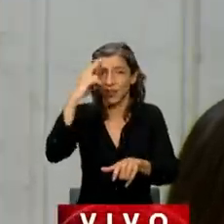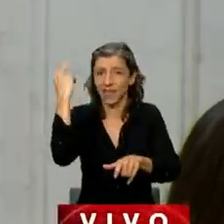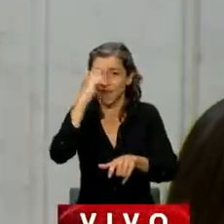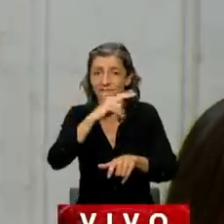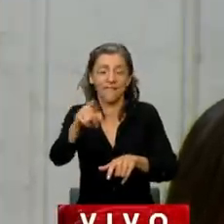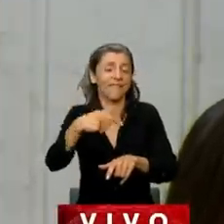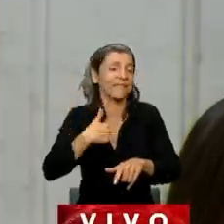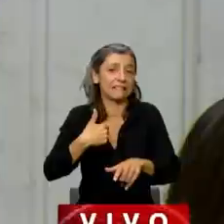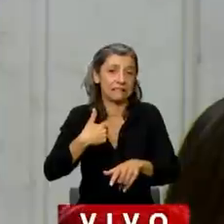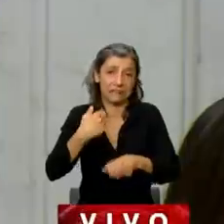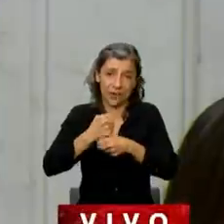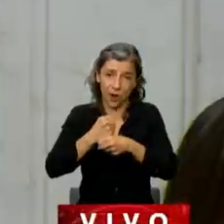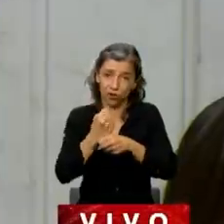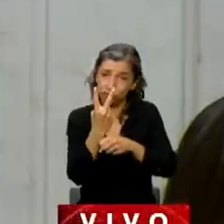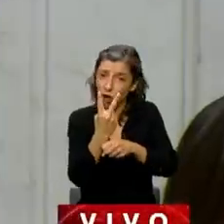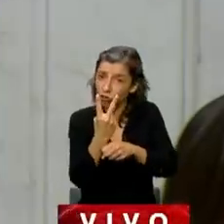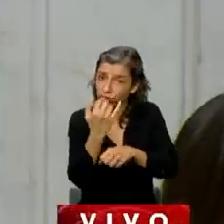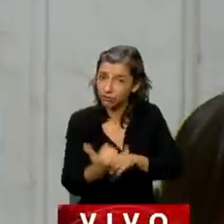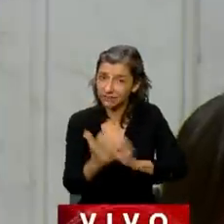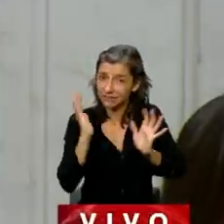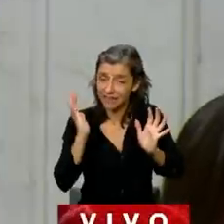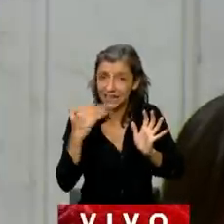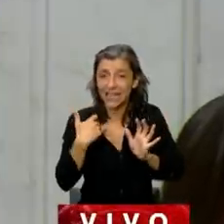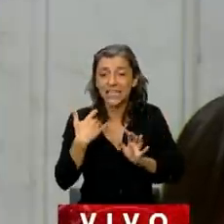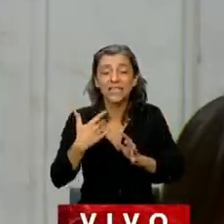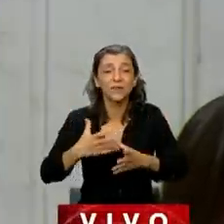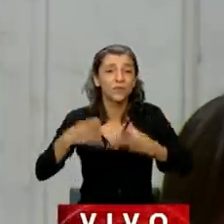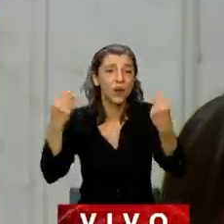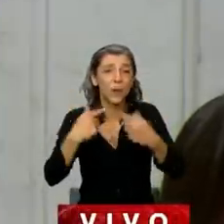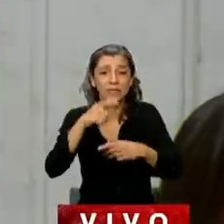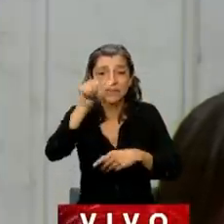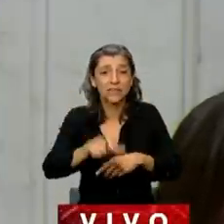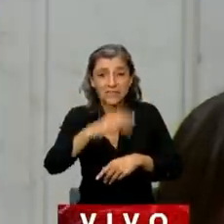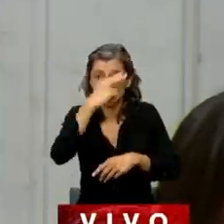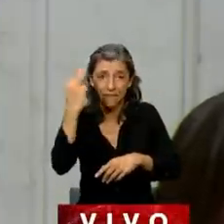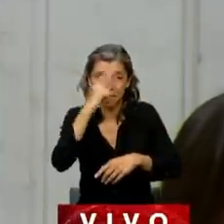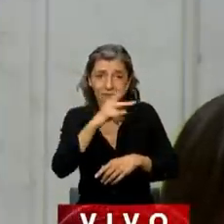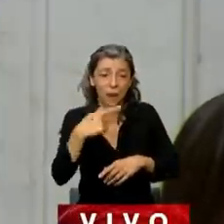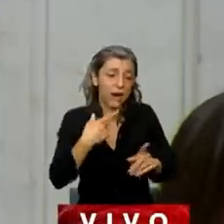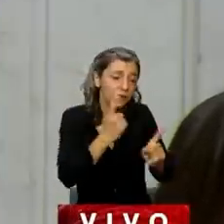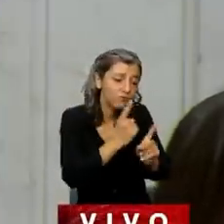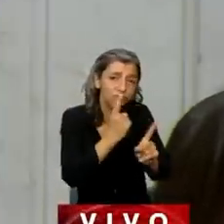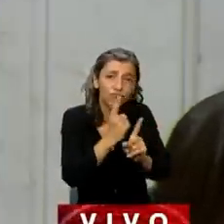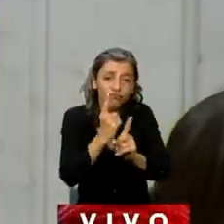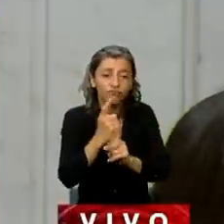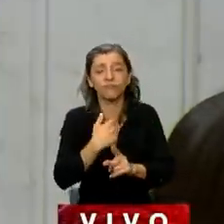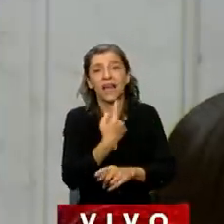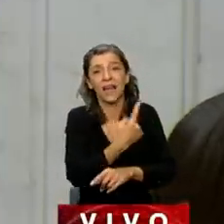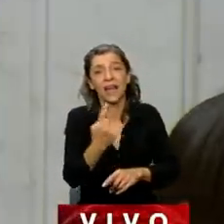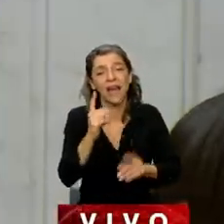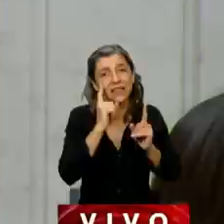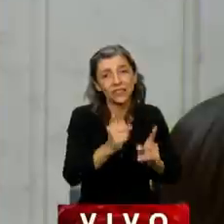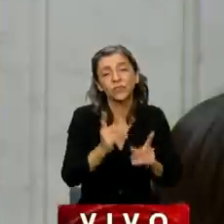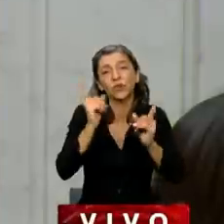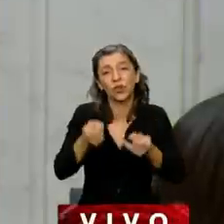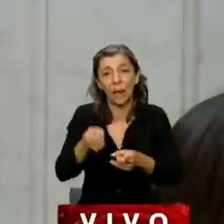la persona que está al lado del paciente la mayor cantidad de tiempo. Pero además de enfermeras, son